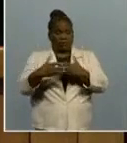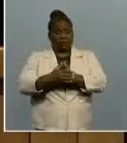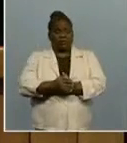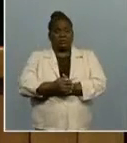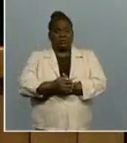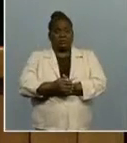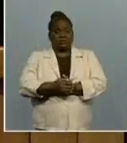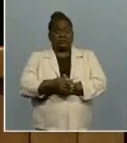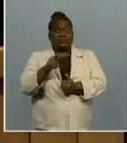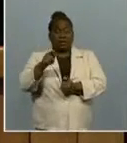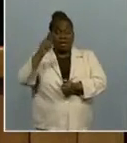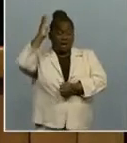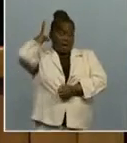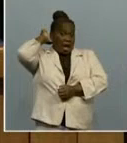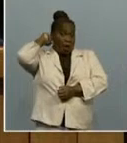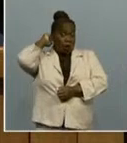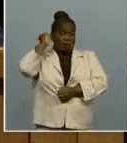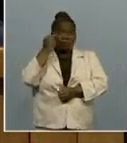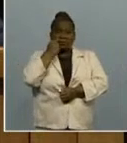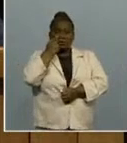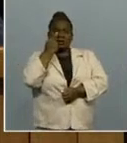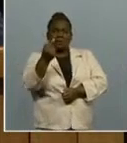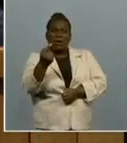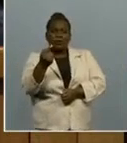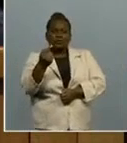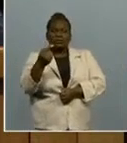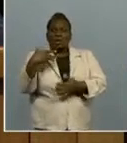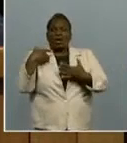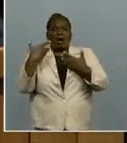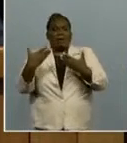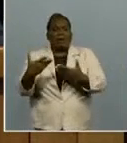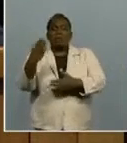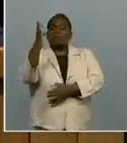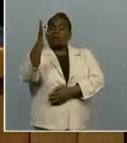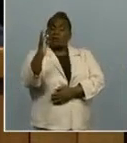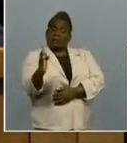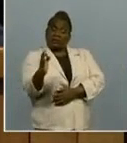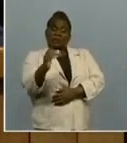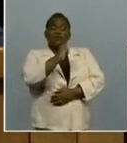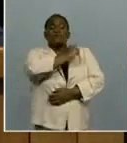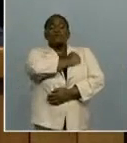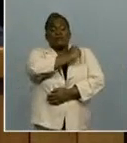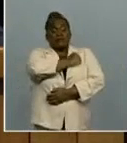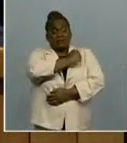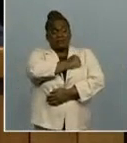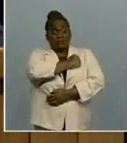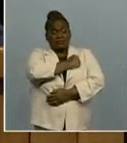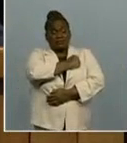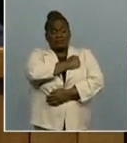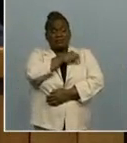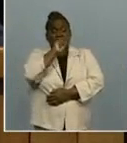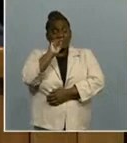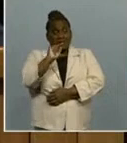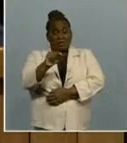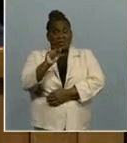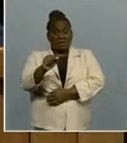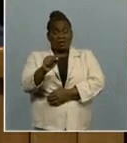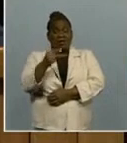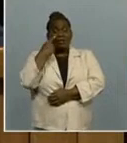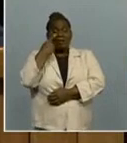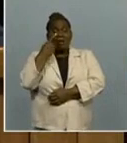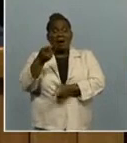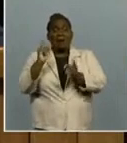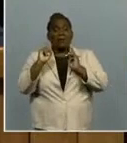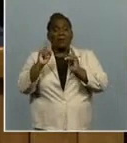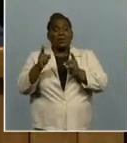ese raúl que conocemos admiramos respetamos y queremos debutó de la política como el abanderado